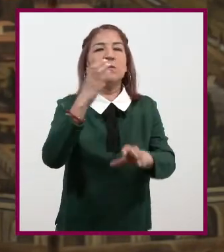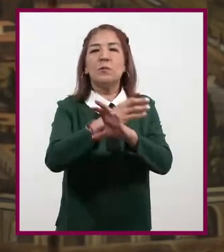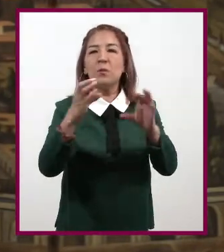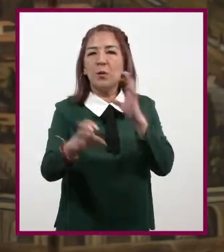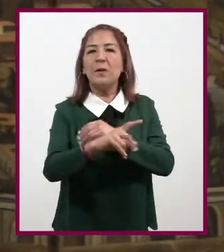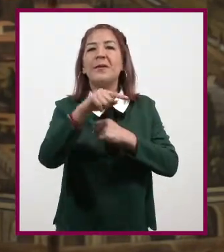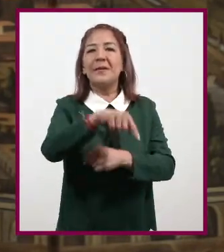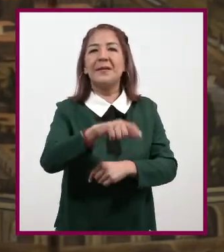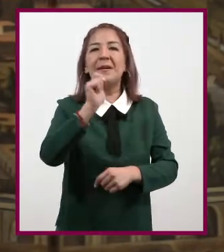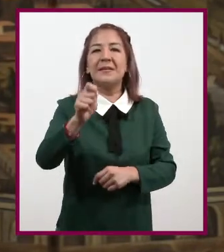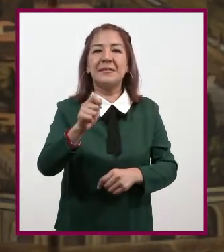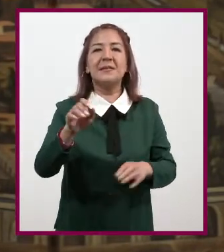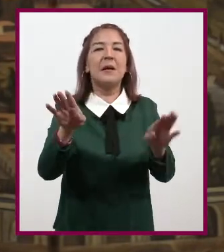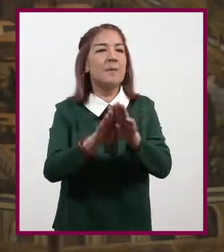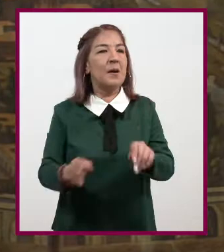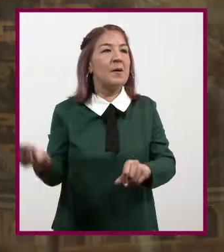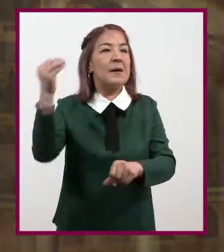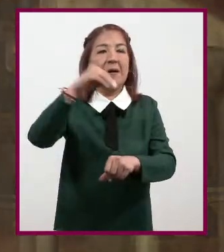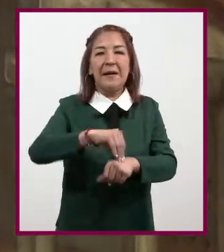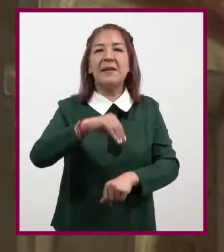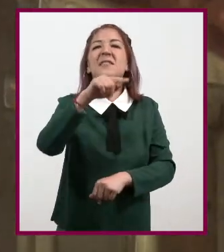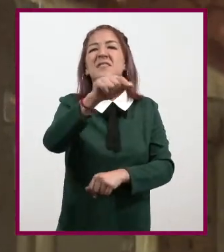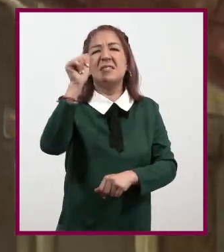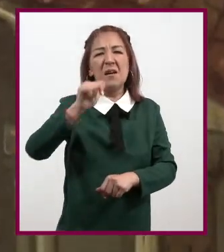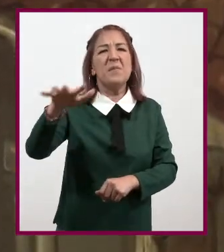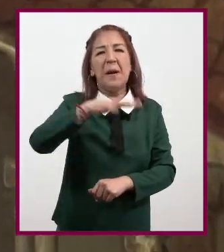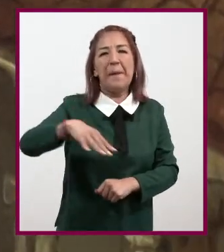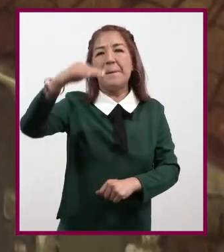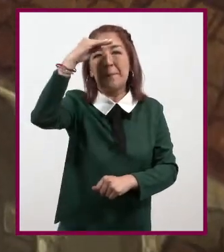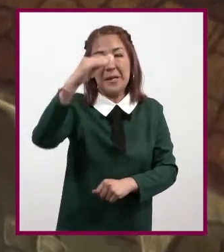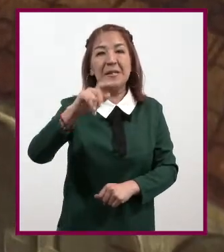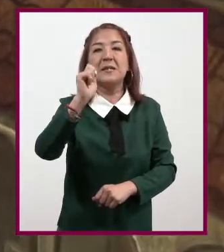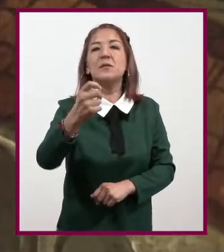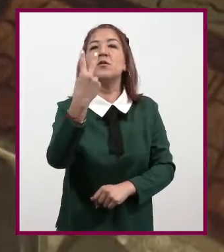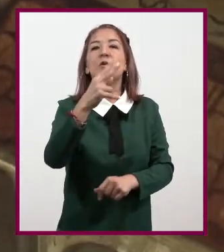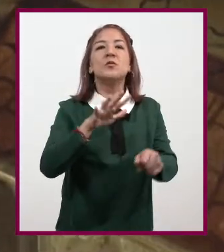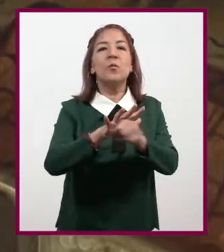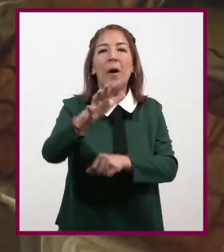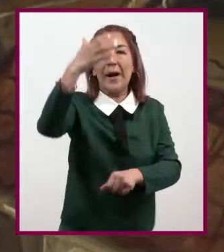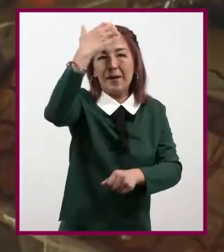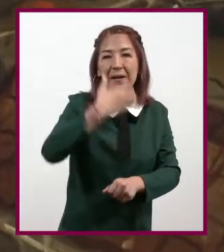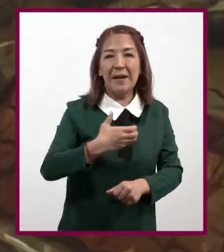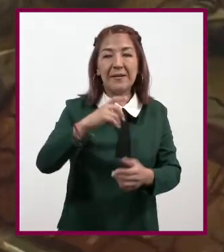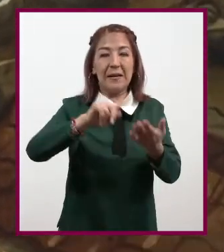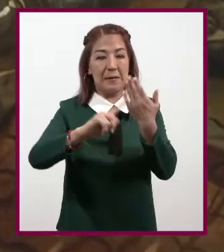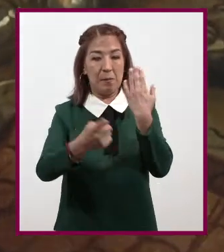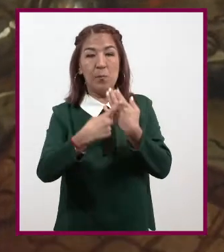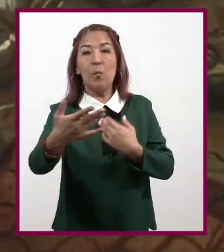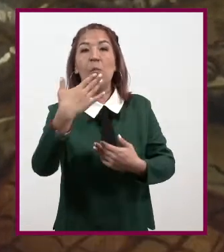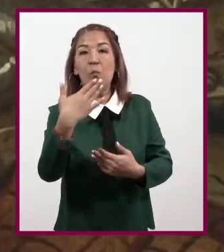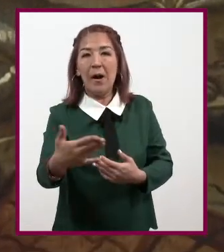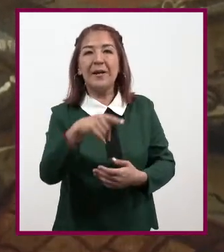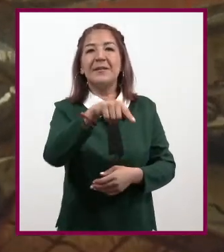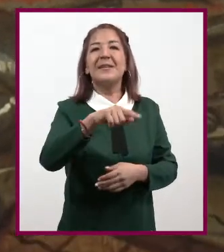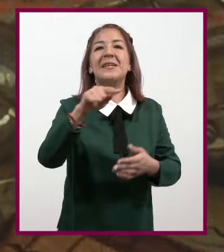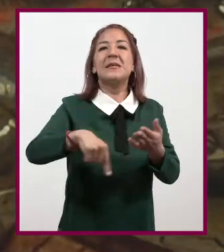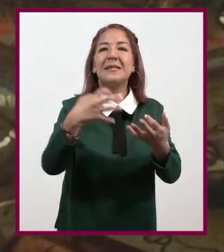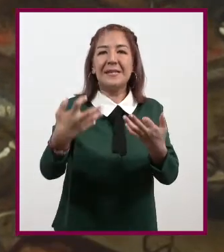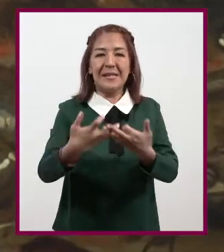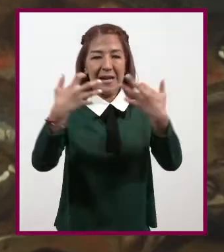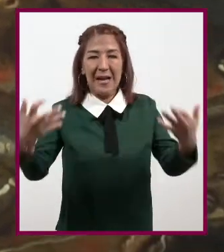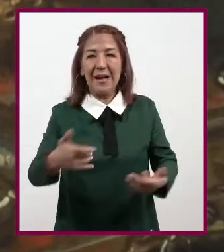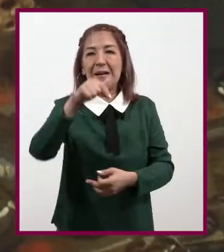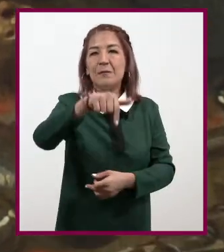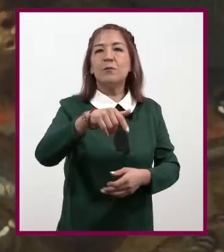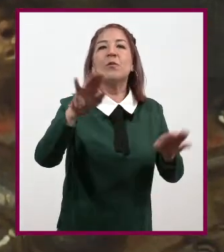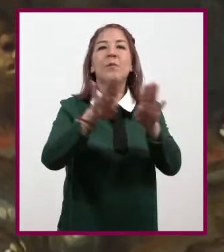de biombo de la conquista, siempre se pensó con estas dos claras. El anverso está la Guerra de Conquista y en el